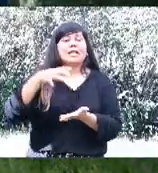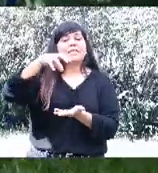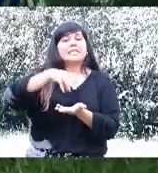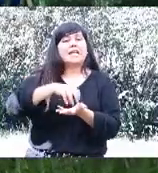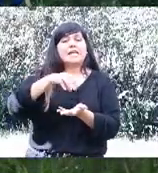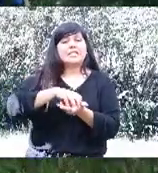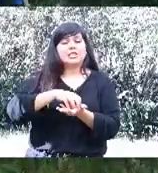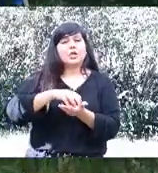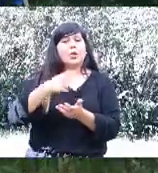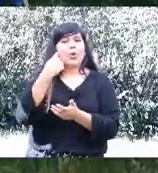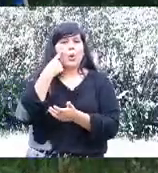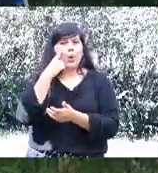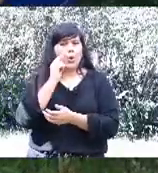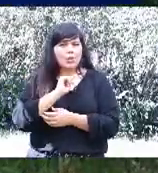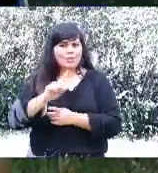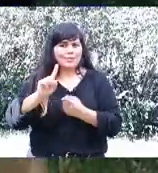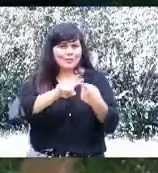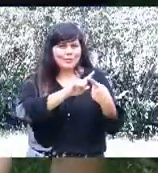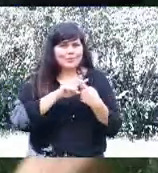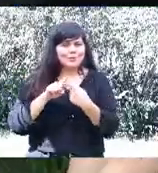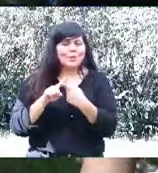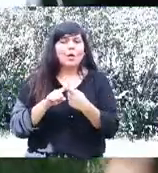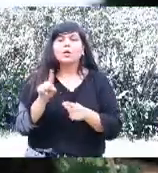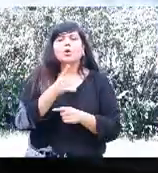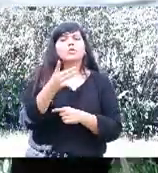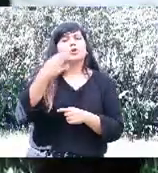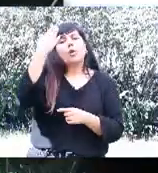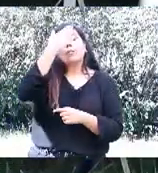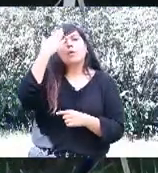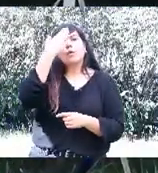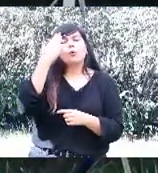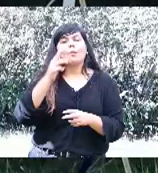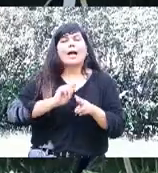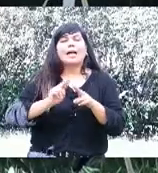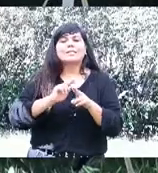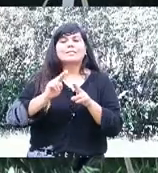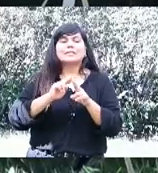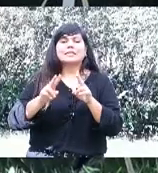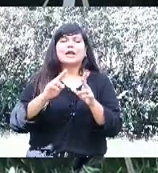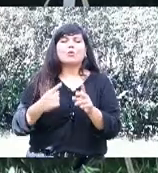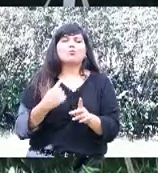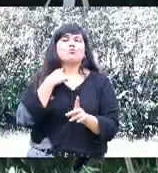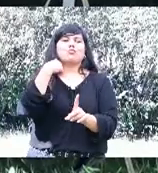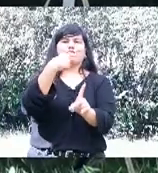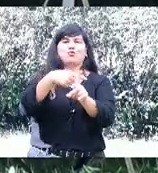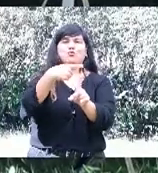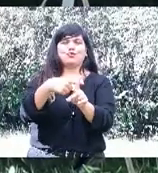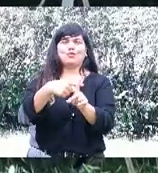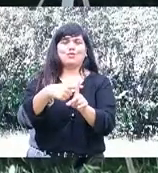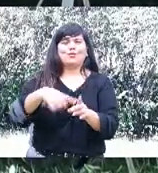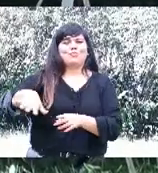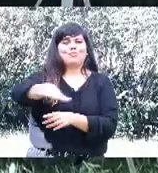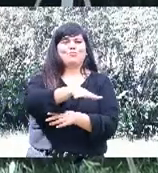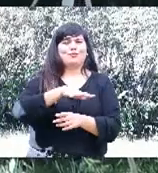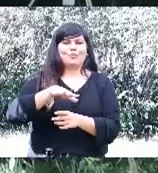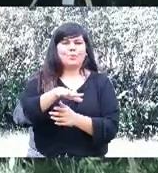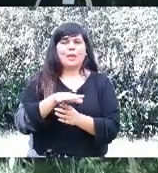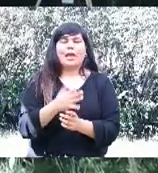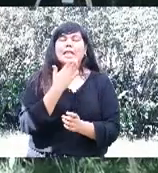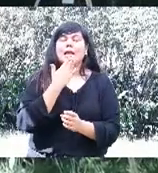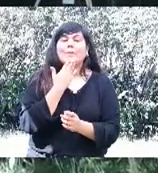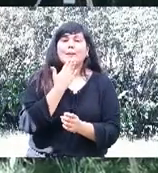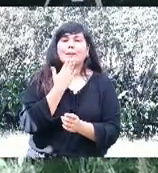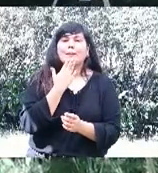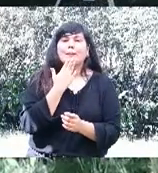interactivo de los conocimientos no solo nos preocupa crear un impacto positivo dentro de nuestras instalaciones sino que